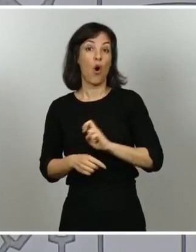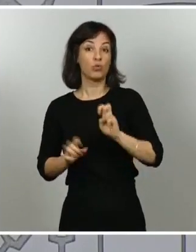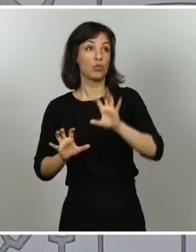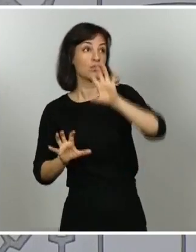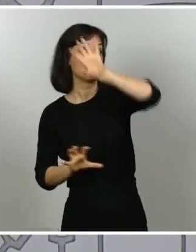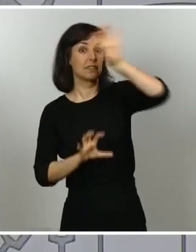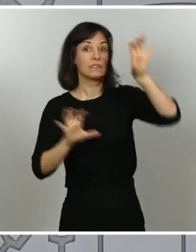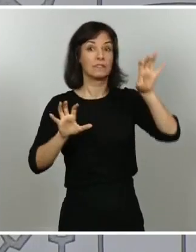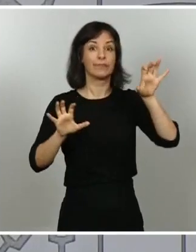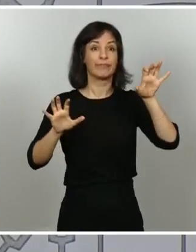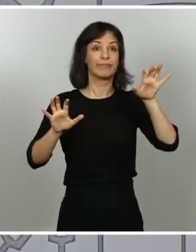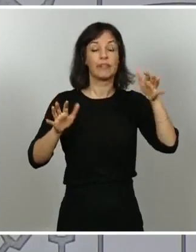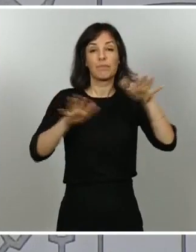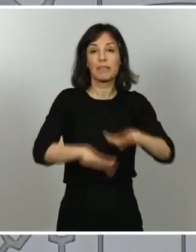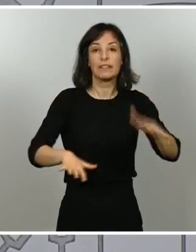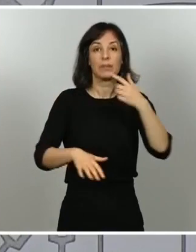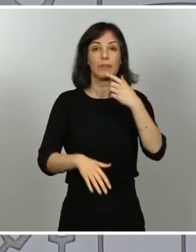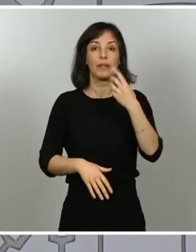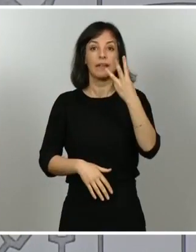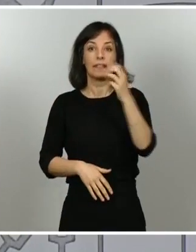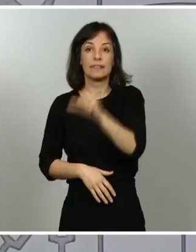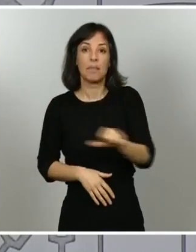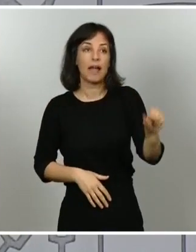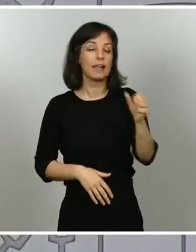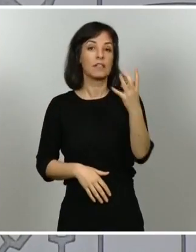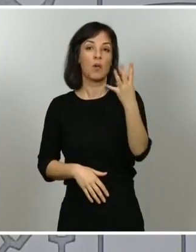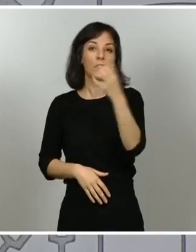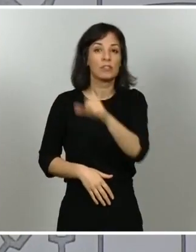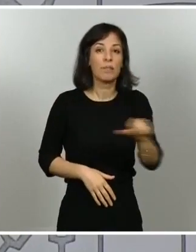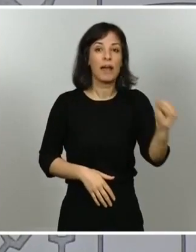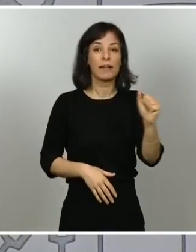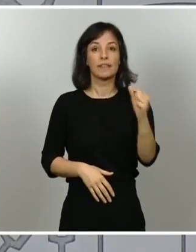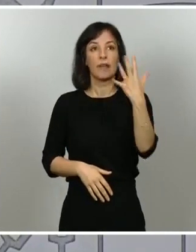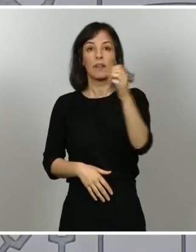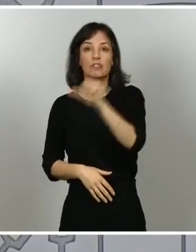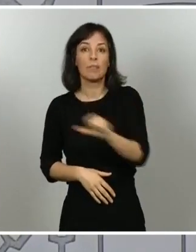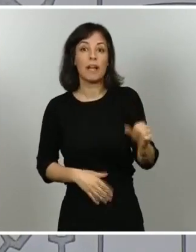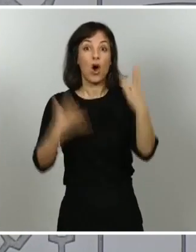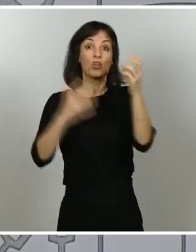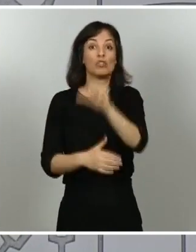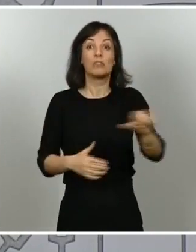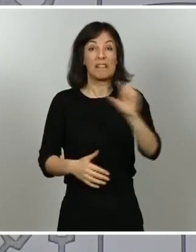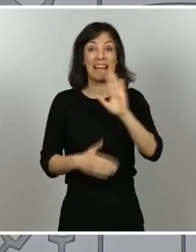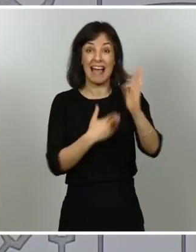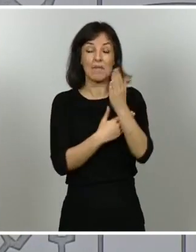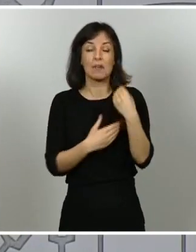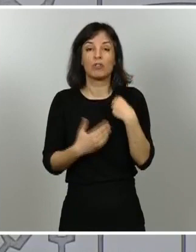ser 3, 4, 5 u 8 semanas, como propone el periodista, pero sí